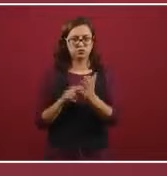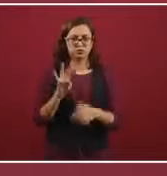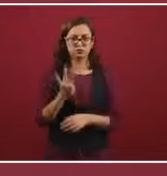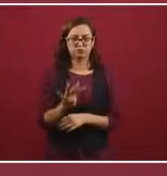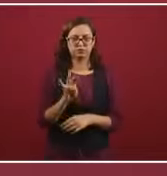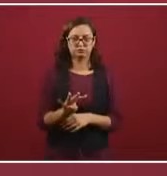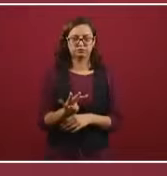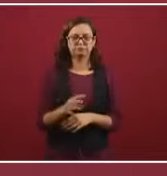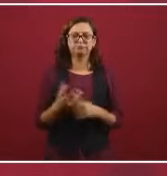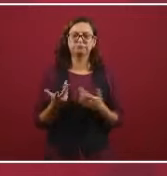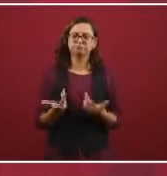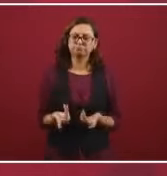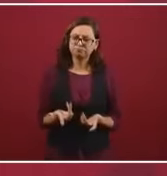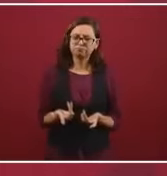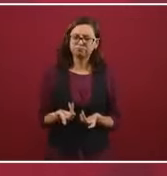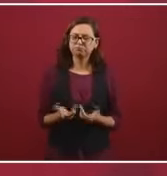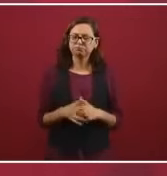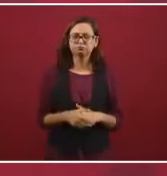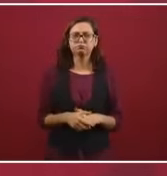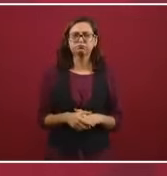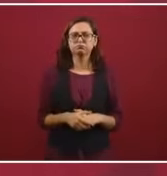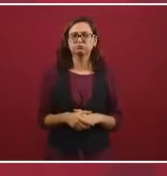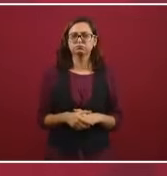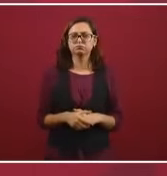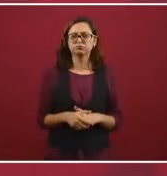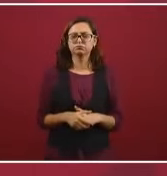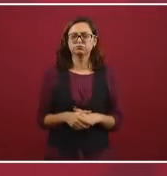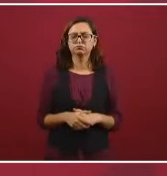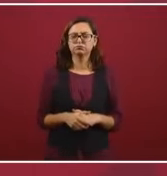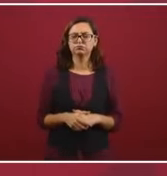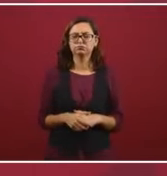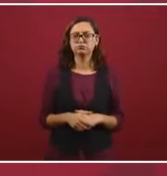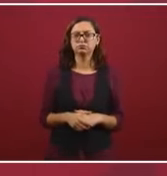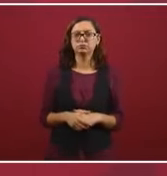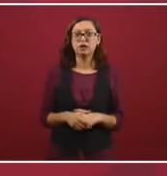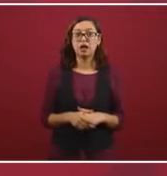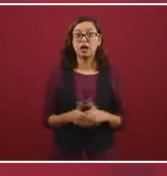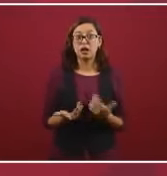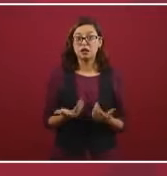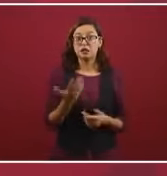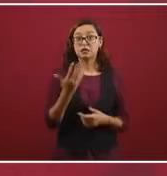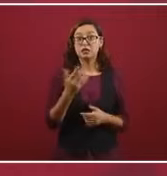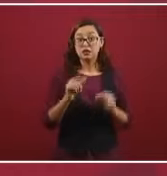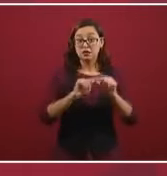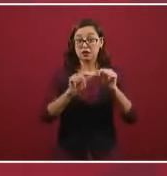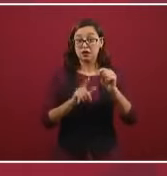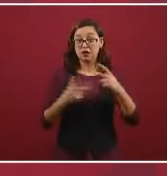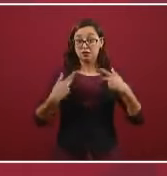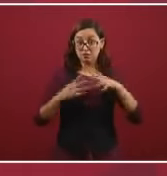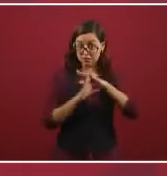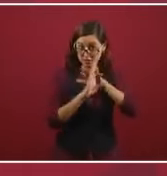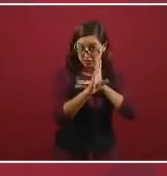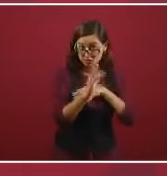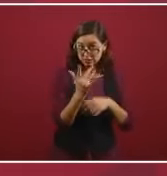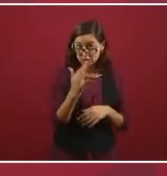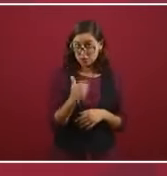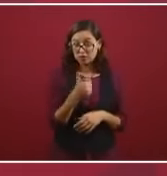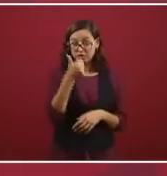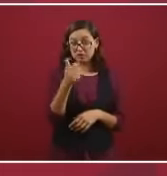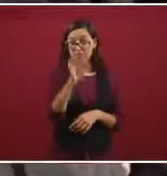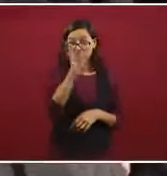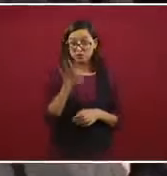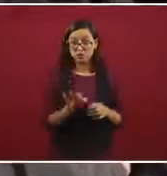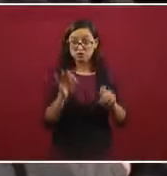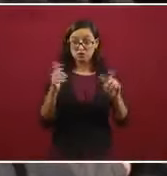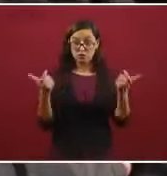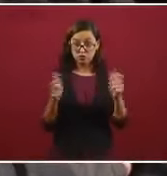Entonces, no hay una reducción del 56% en el número de mexicanos, esa es tu pregunta. No, usted dijo que en lo general,